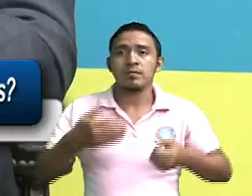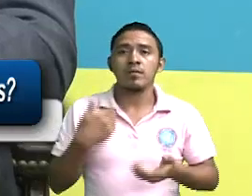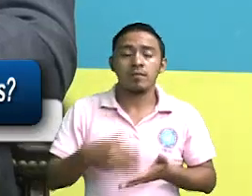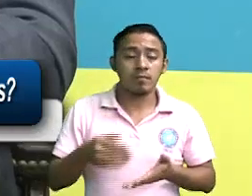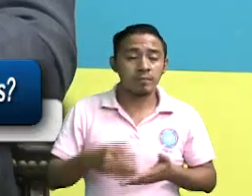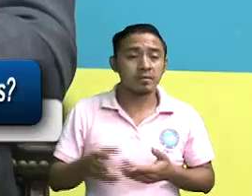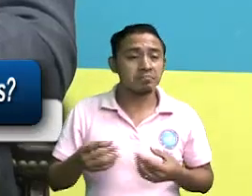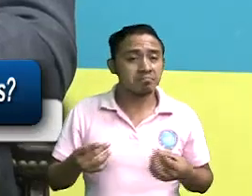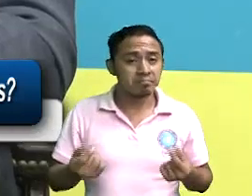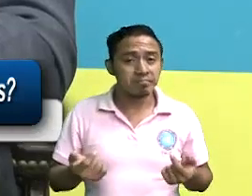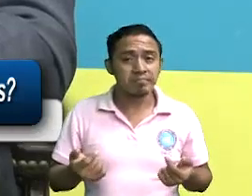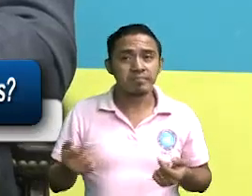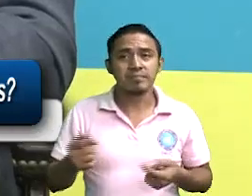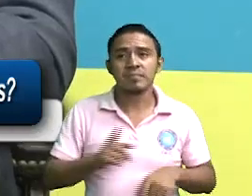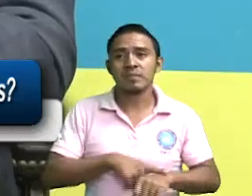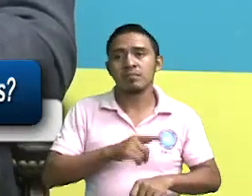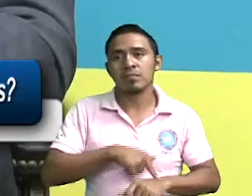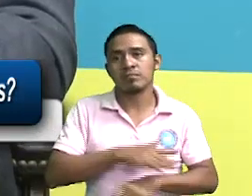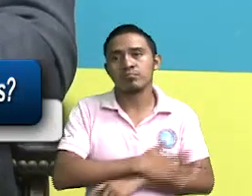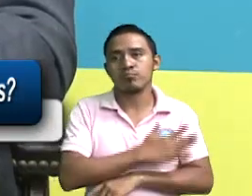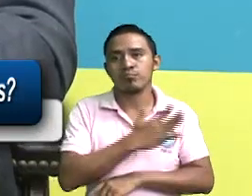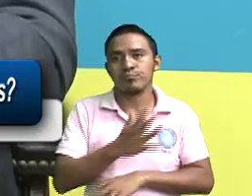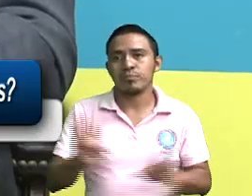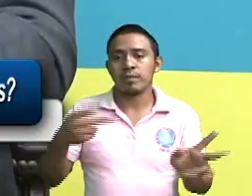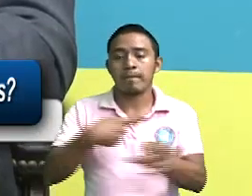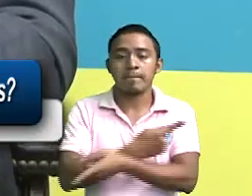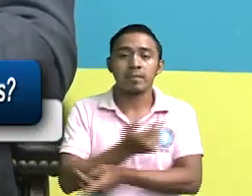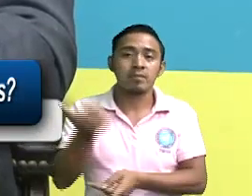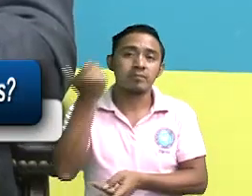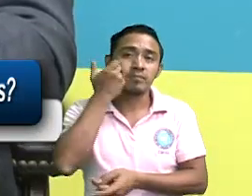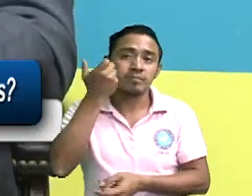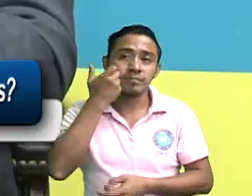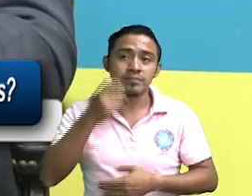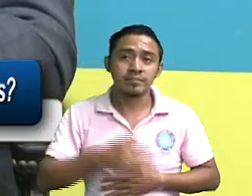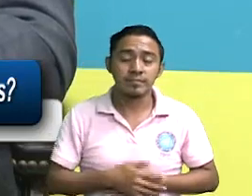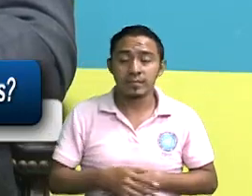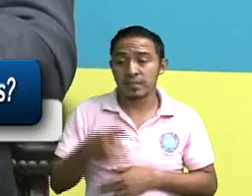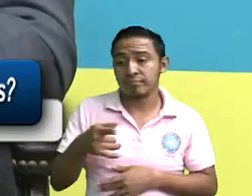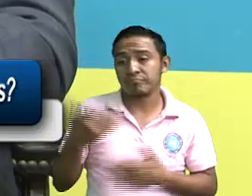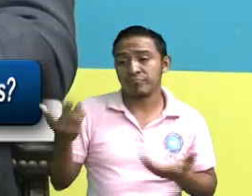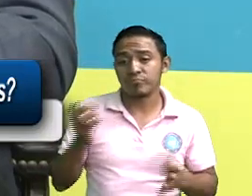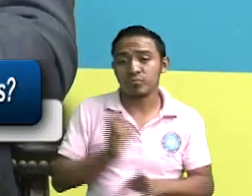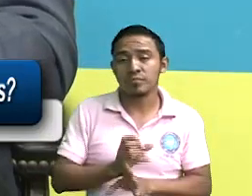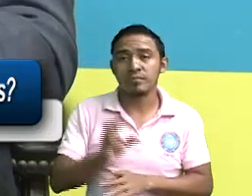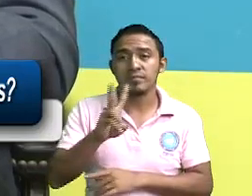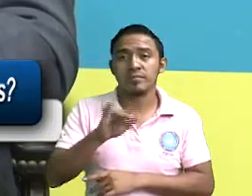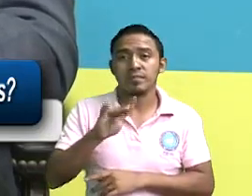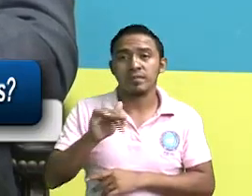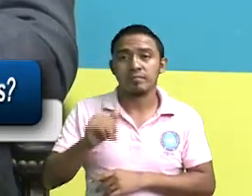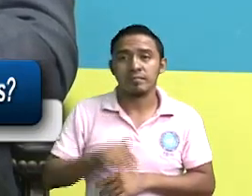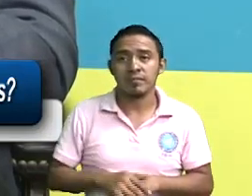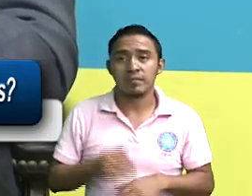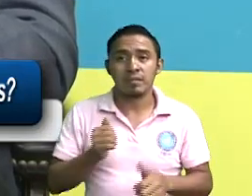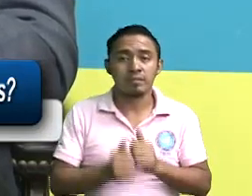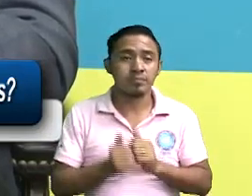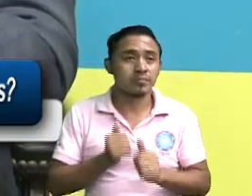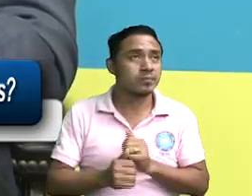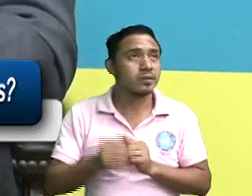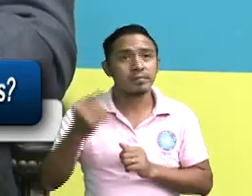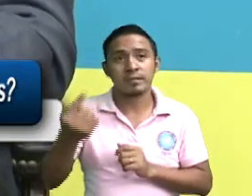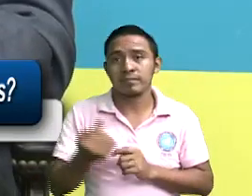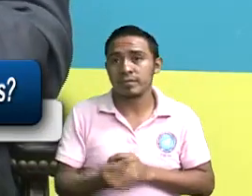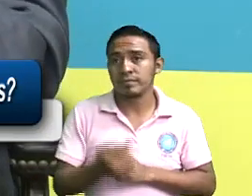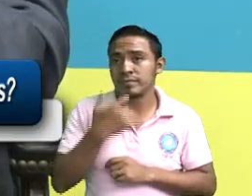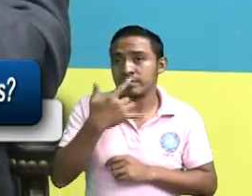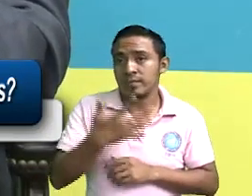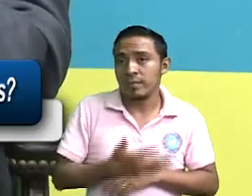a mejorar, pasa el tiempo, empeora la enfermedad por las famosas vitaminas y luego llegan a la consulta ya complicados. Es que, y